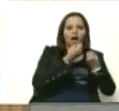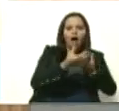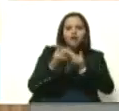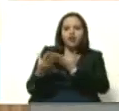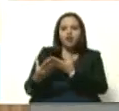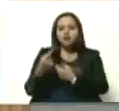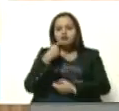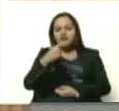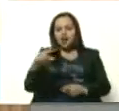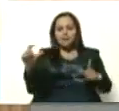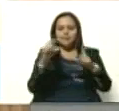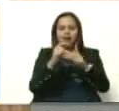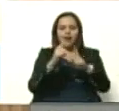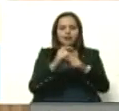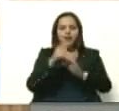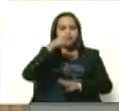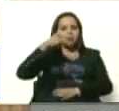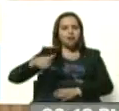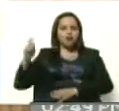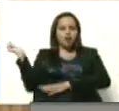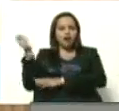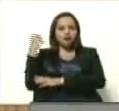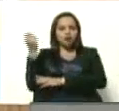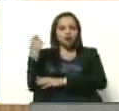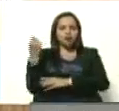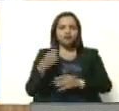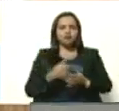pronuncie su discurso para el pueblo de Apure.